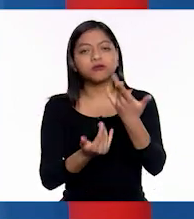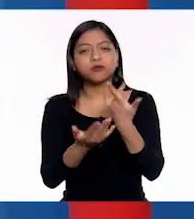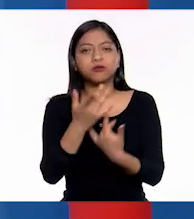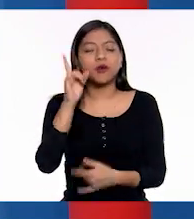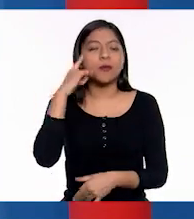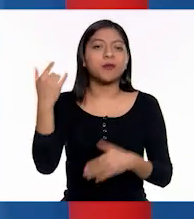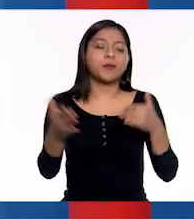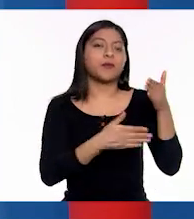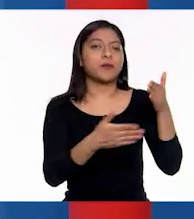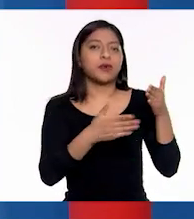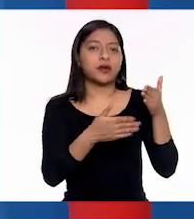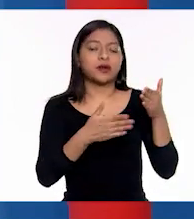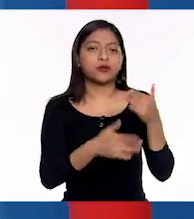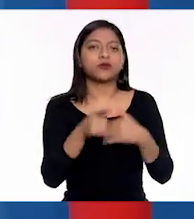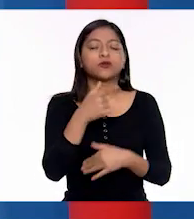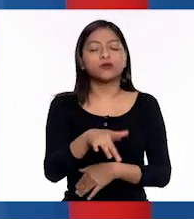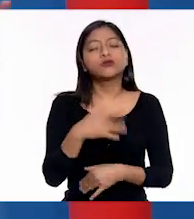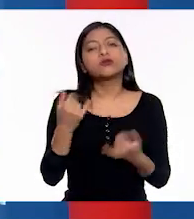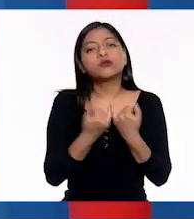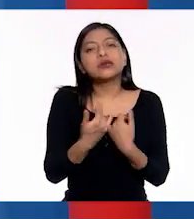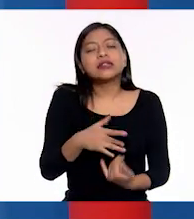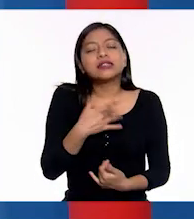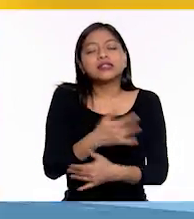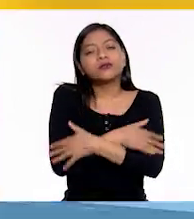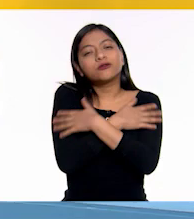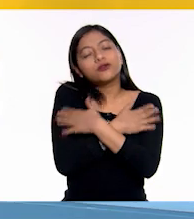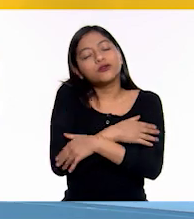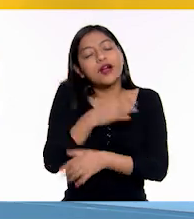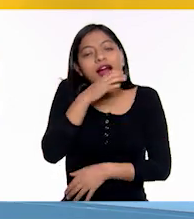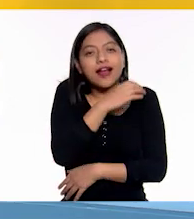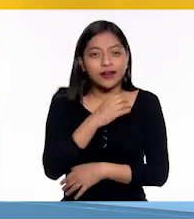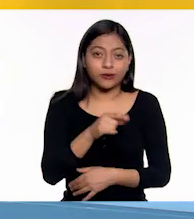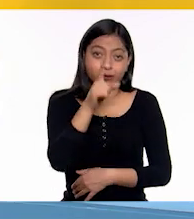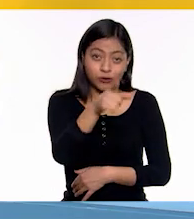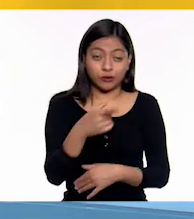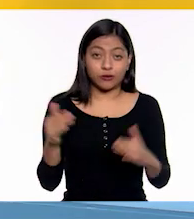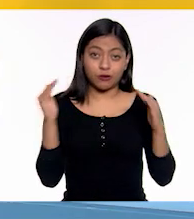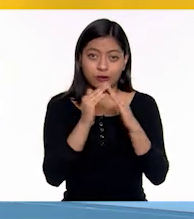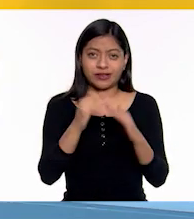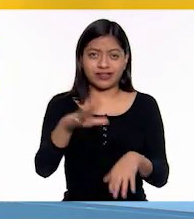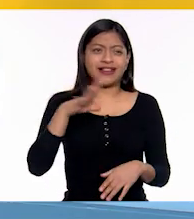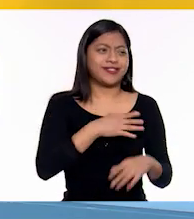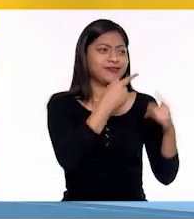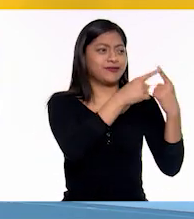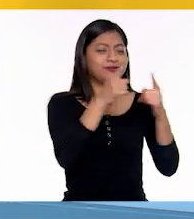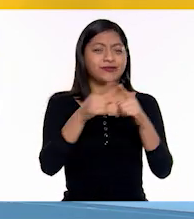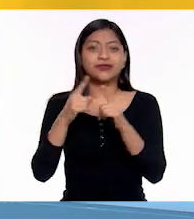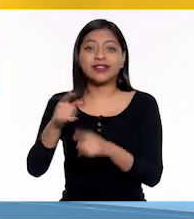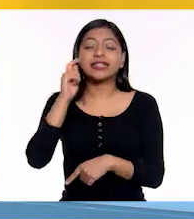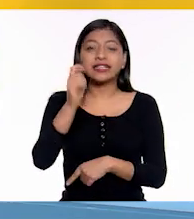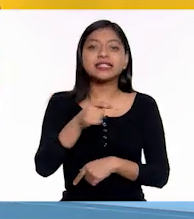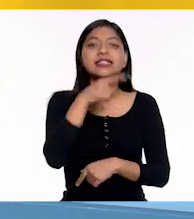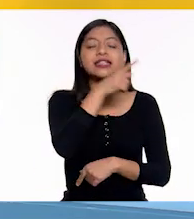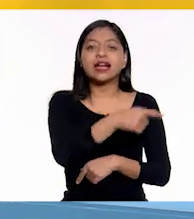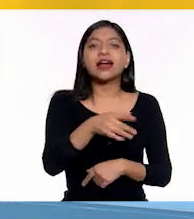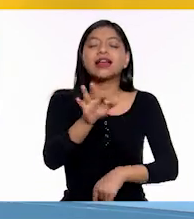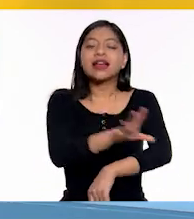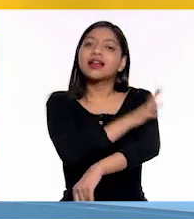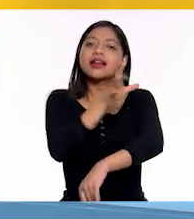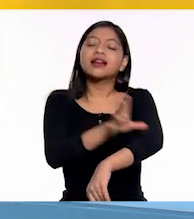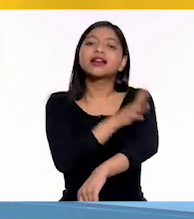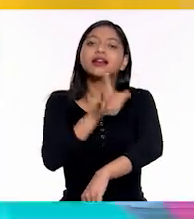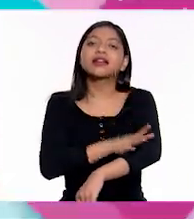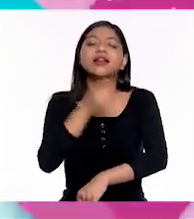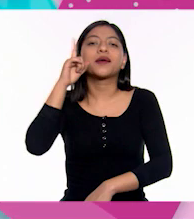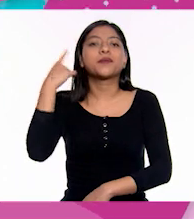que cocinemos y no pasemos frío, en fin. En nuestras casas tenemos toda una colección de aparatos eléctricos